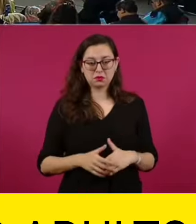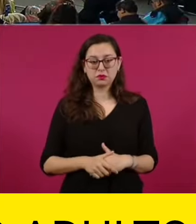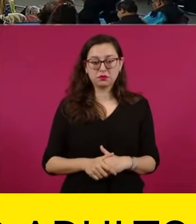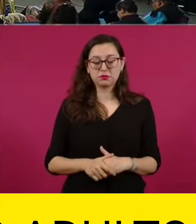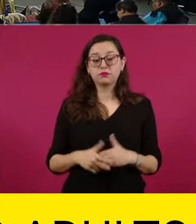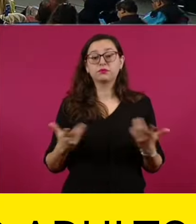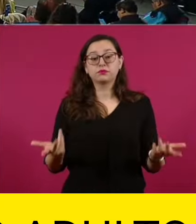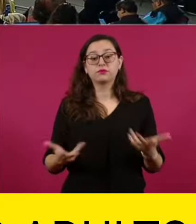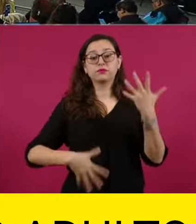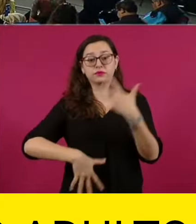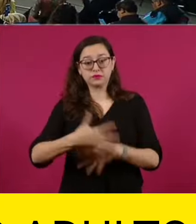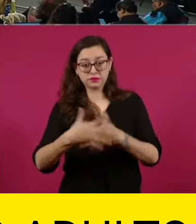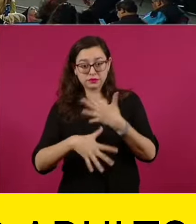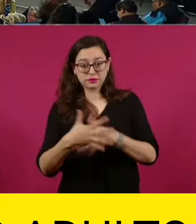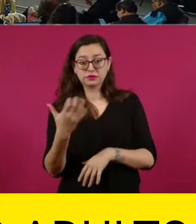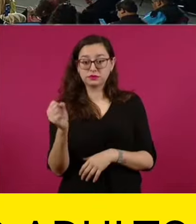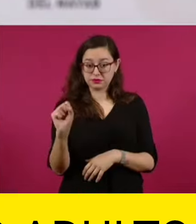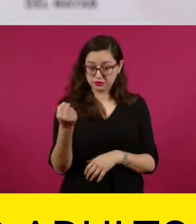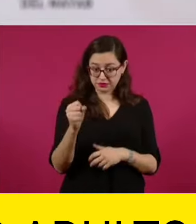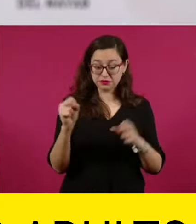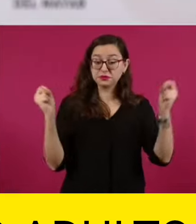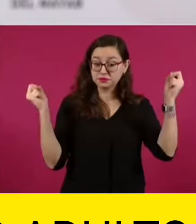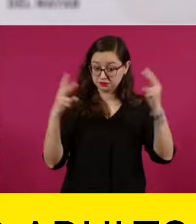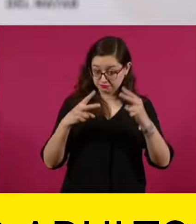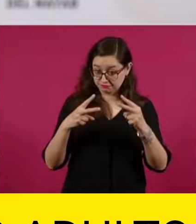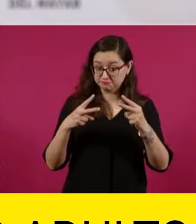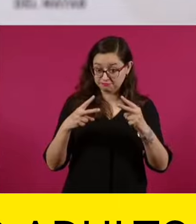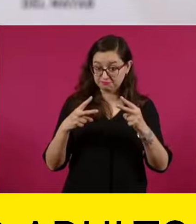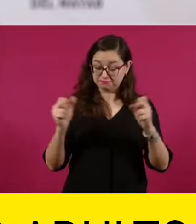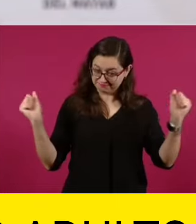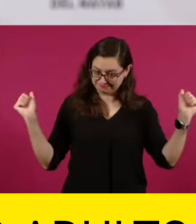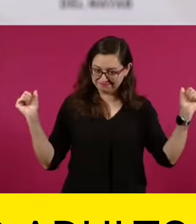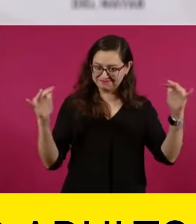invitarles, no dejen de asistir.